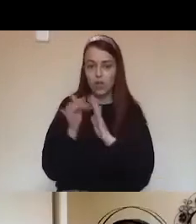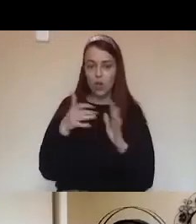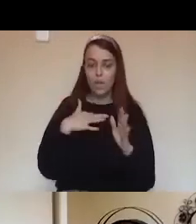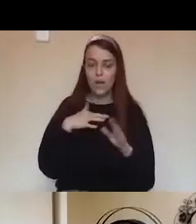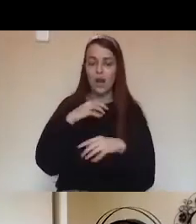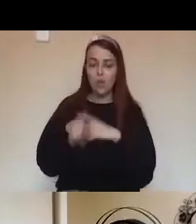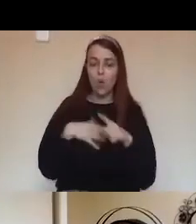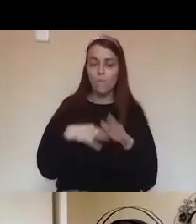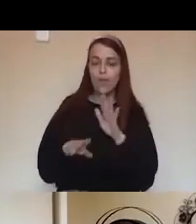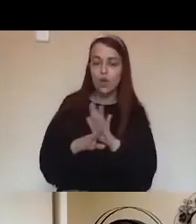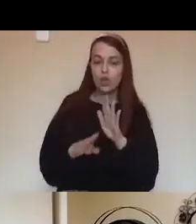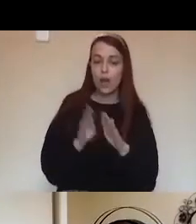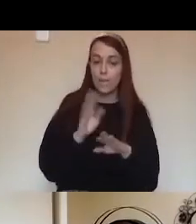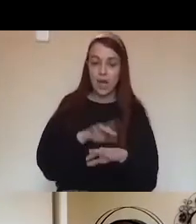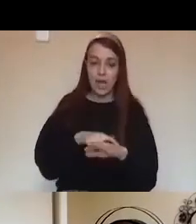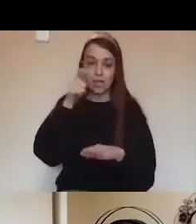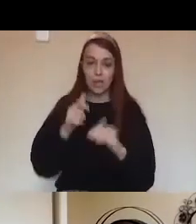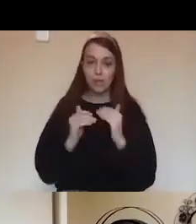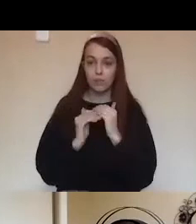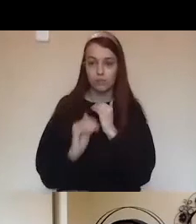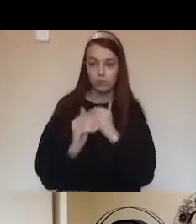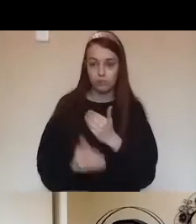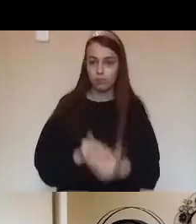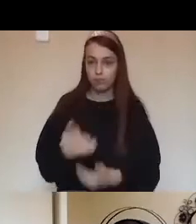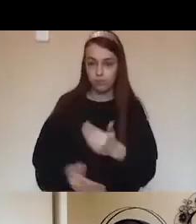que sea sostenible en el tiempo.